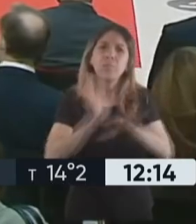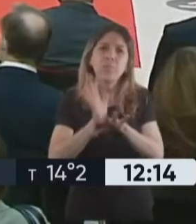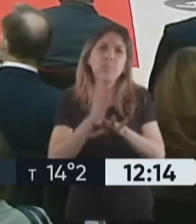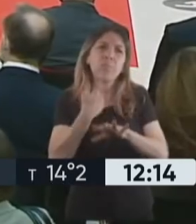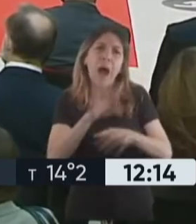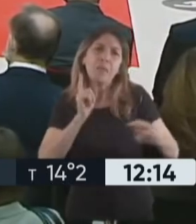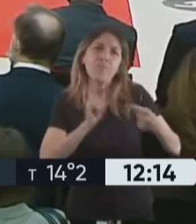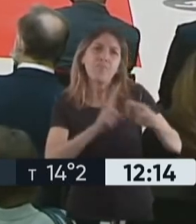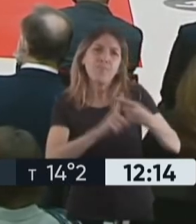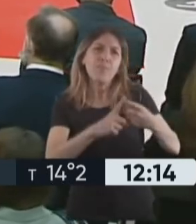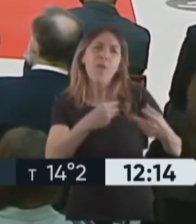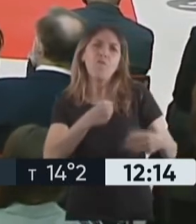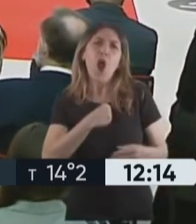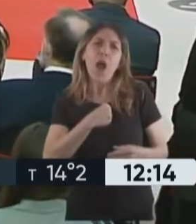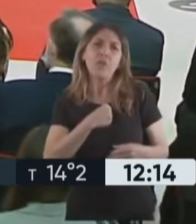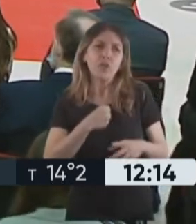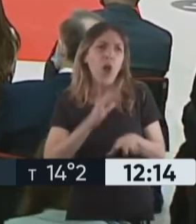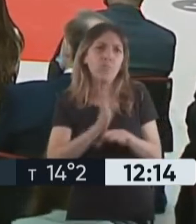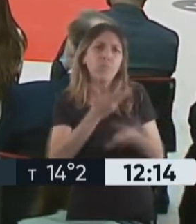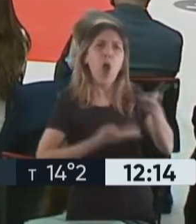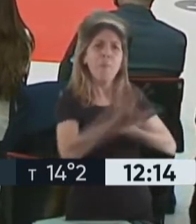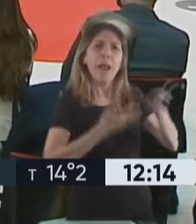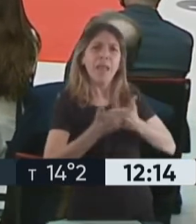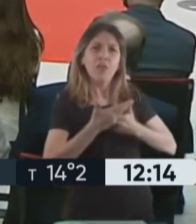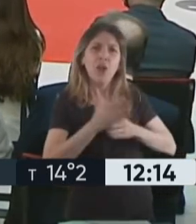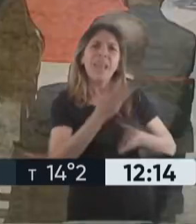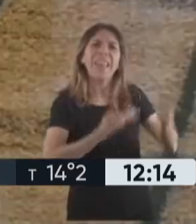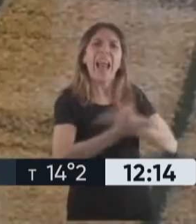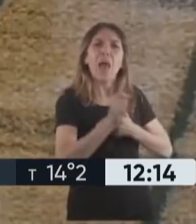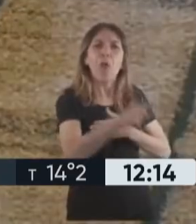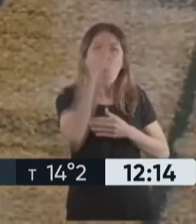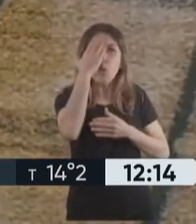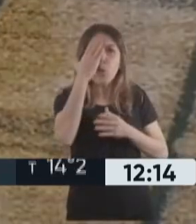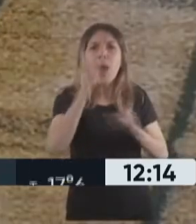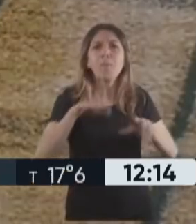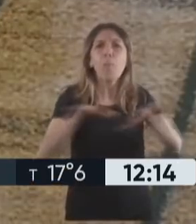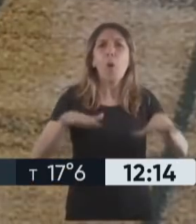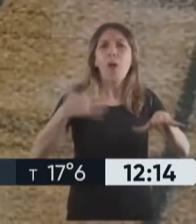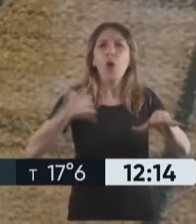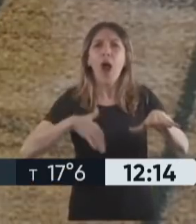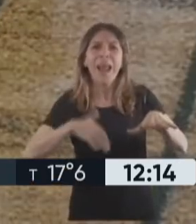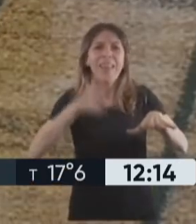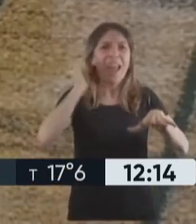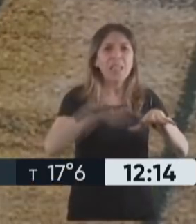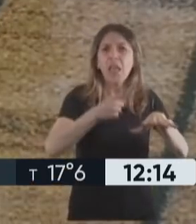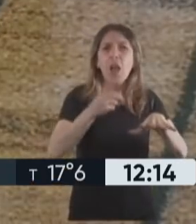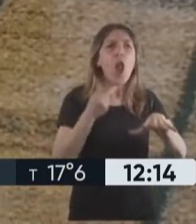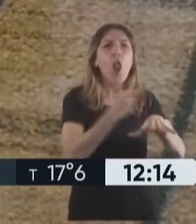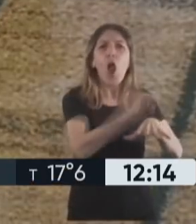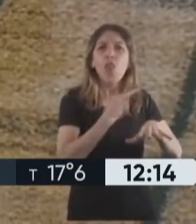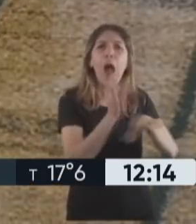la gran vocación de cooperación cultural que existe entre nuestros dos pueblos y de los cuales ambos tenemos mucho que